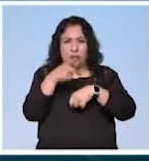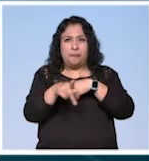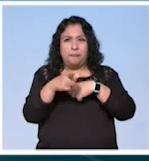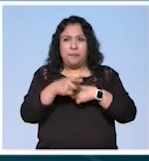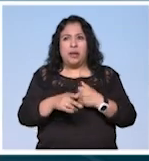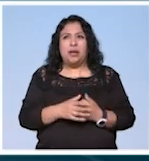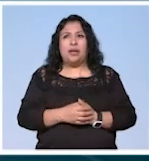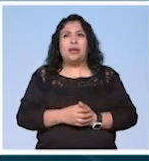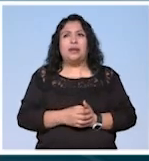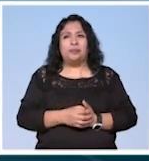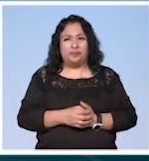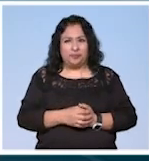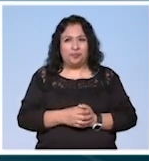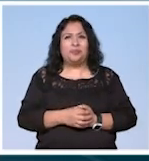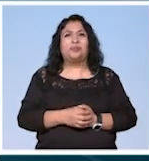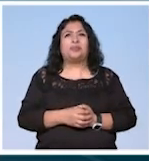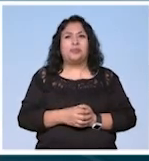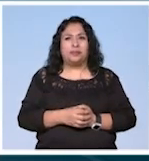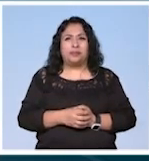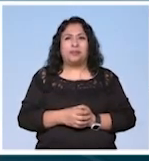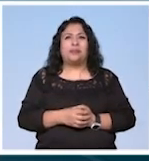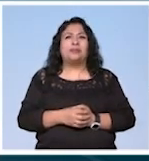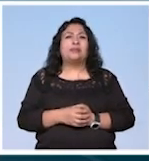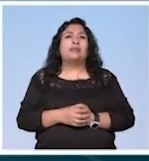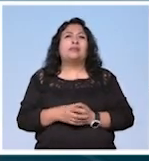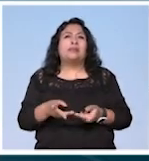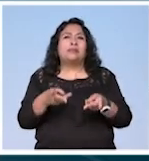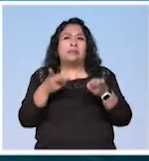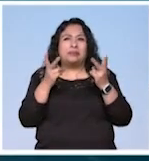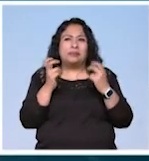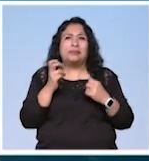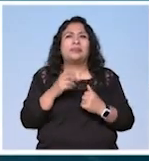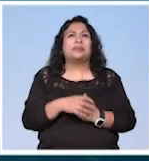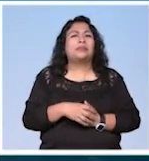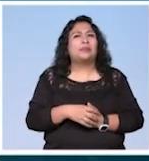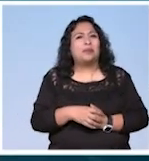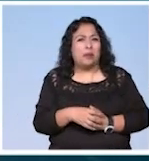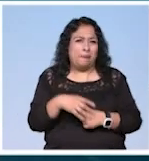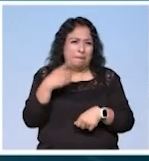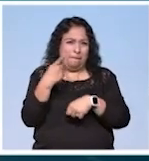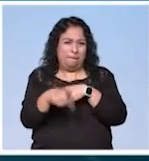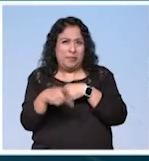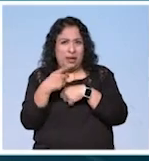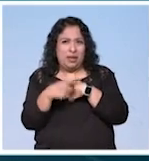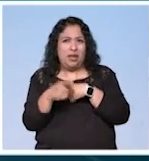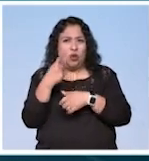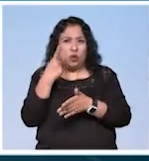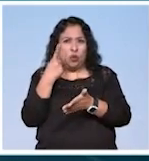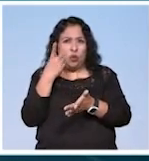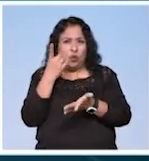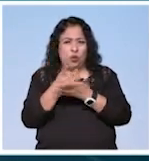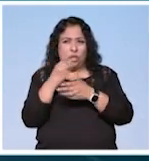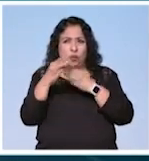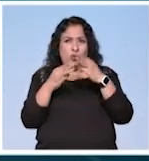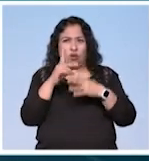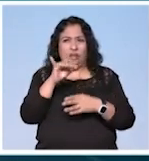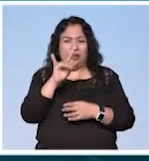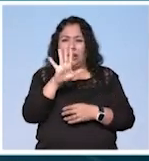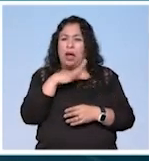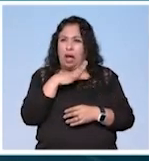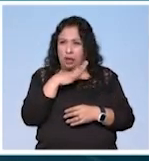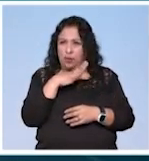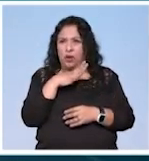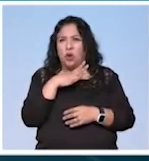grande no sí o puede ser hackeados no sé puede haber muchos riesgos de tenerlo solamente en el mundo digital Bueno